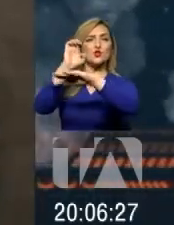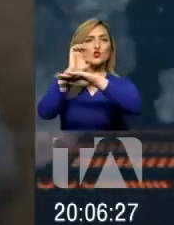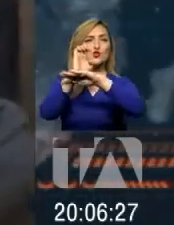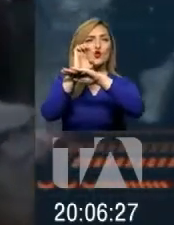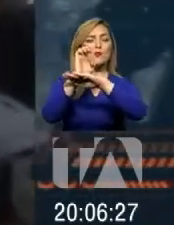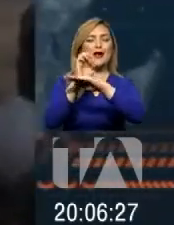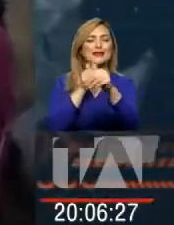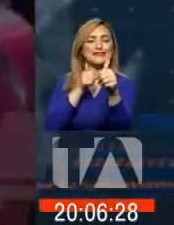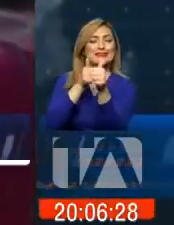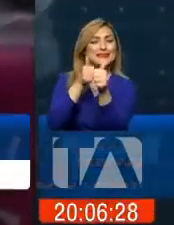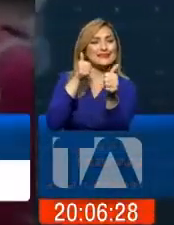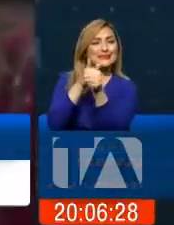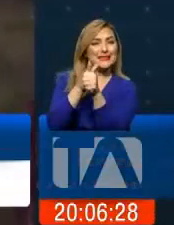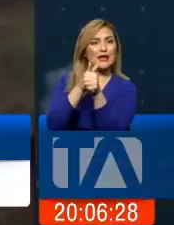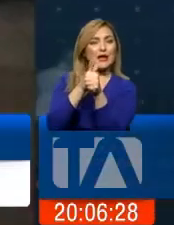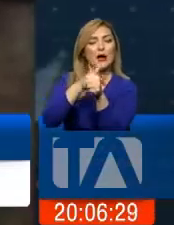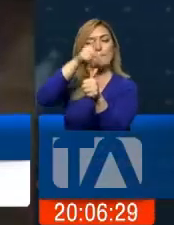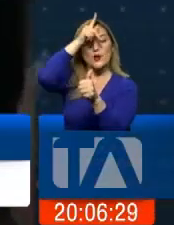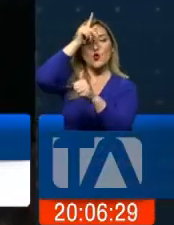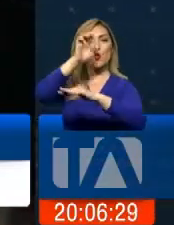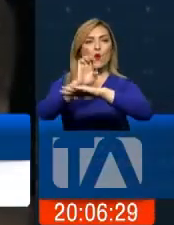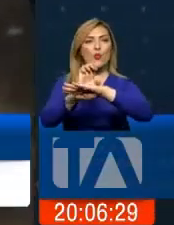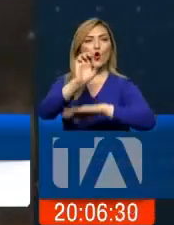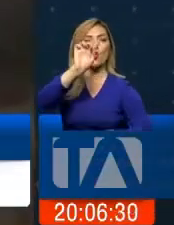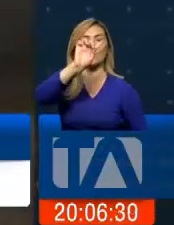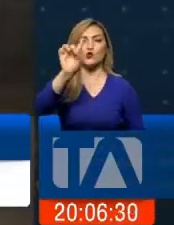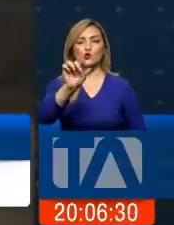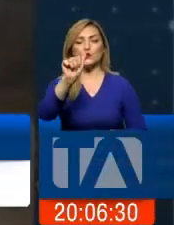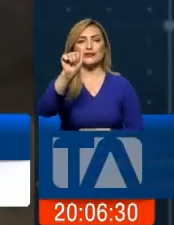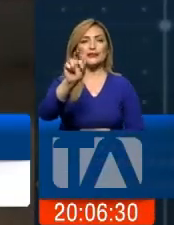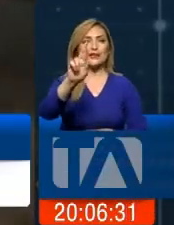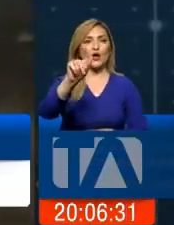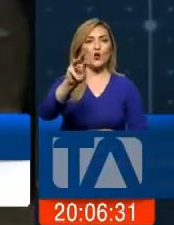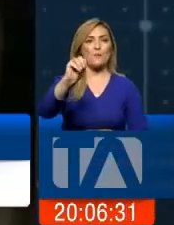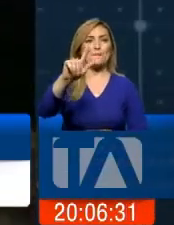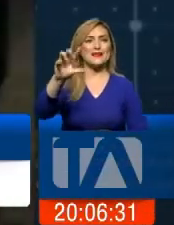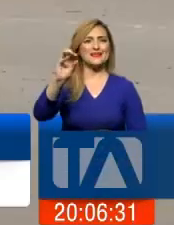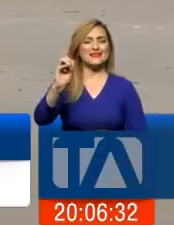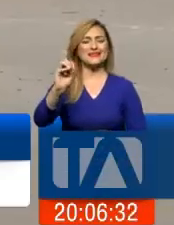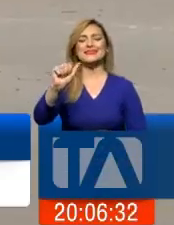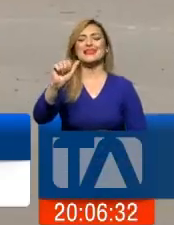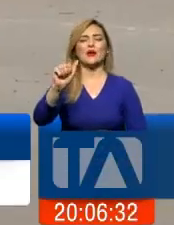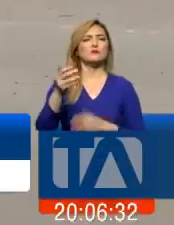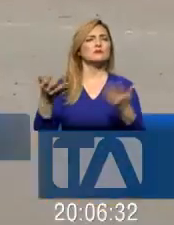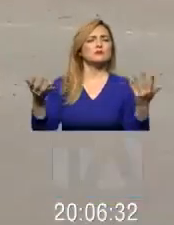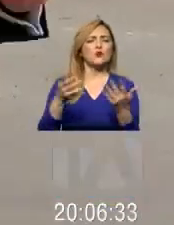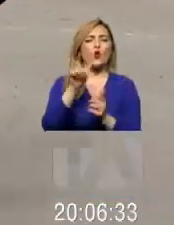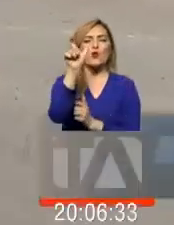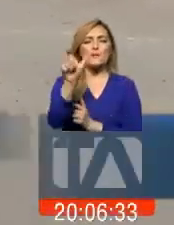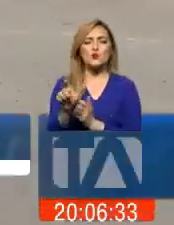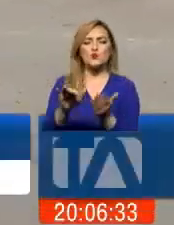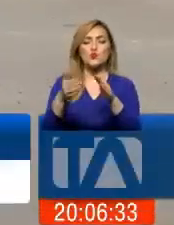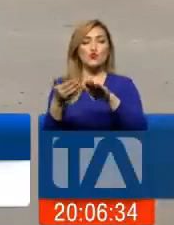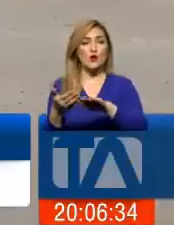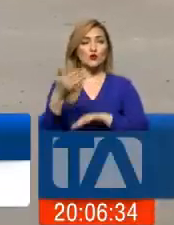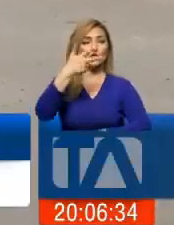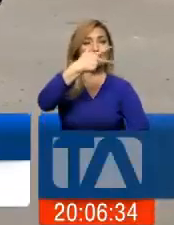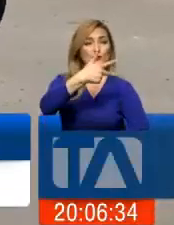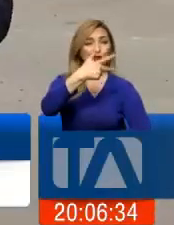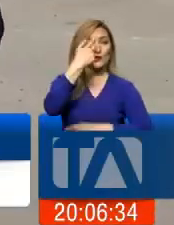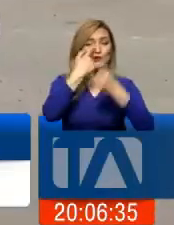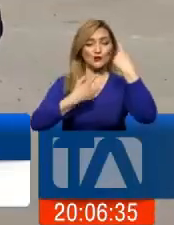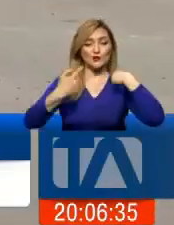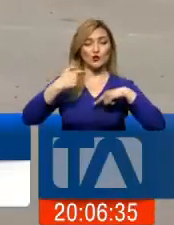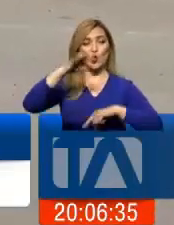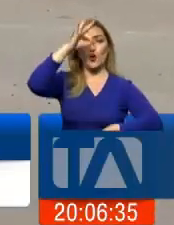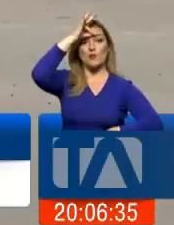muy cerca de la frontera con Ecuador. El resultado, un muerto y tres heridos. En el hospital José Alfredo Mendoza, ubicado